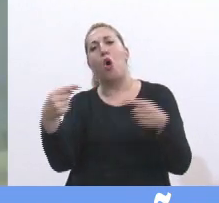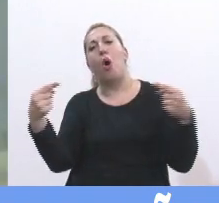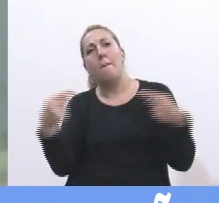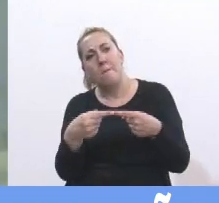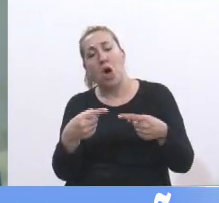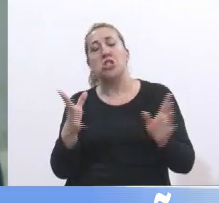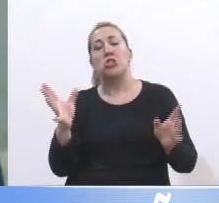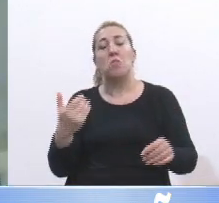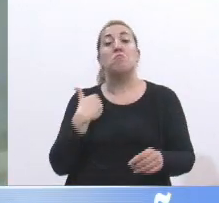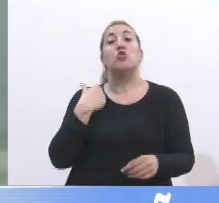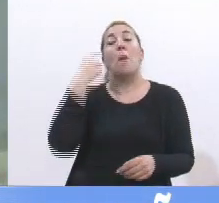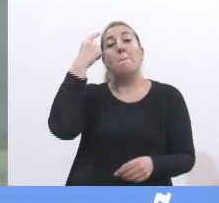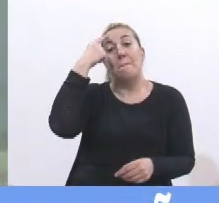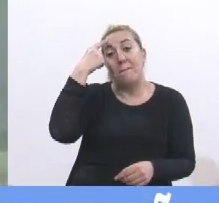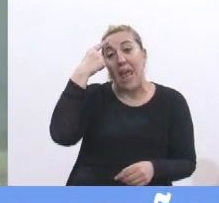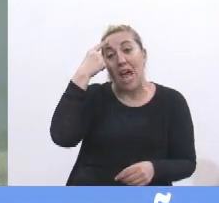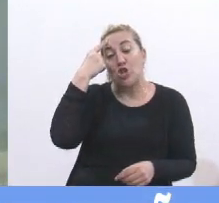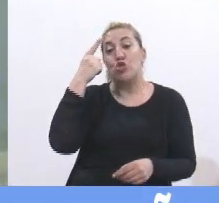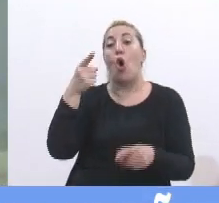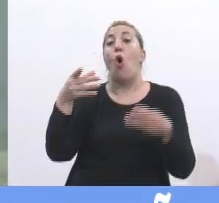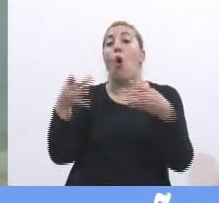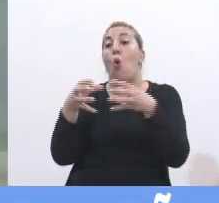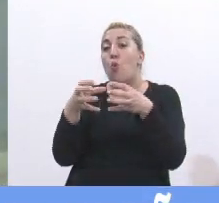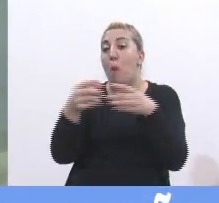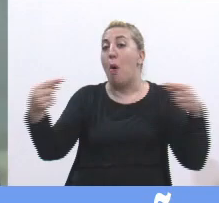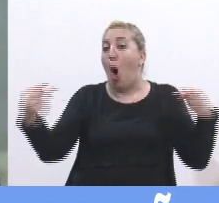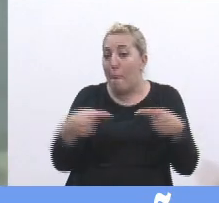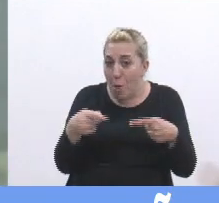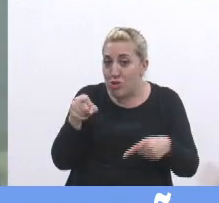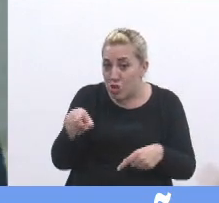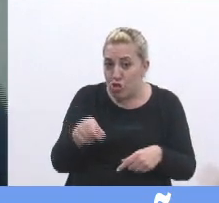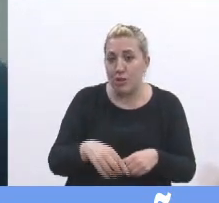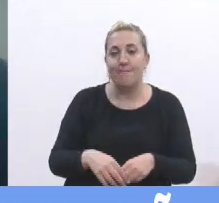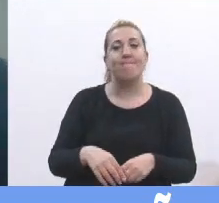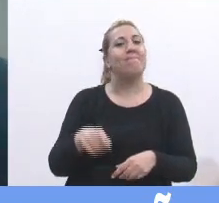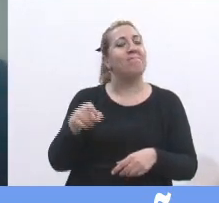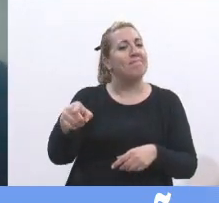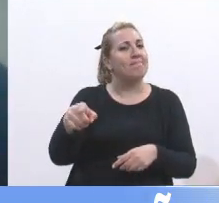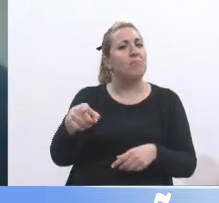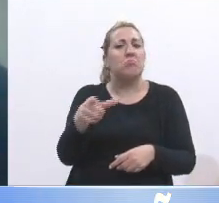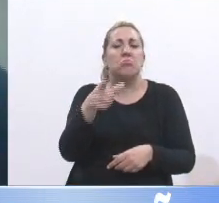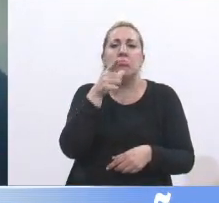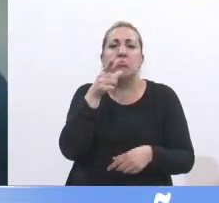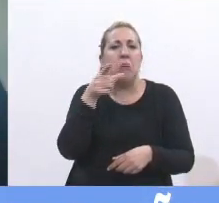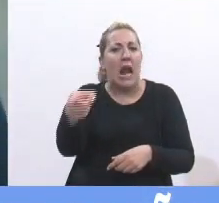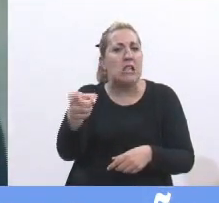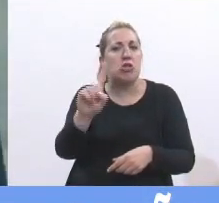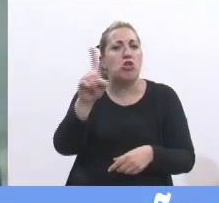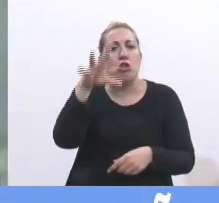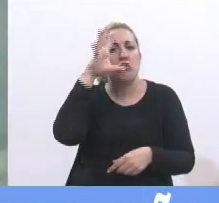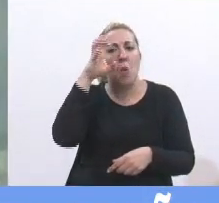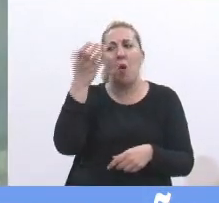Por ahí pienso que la oposición no se acuerda que hace apenas 10